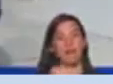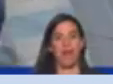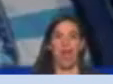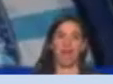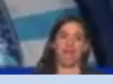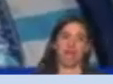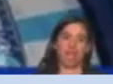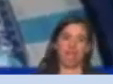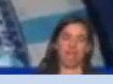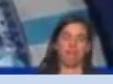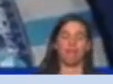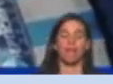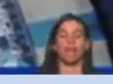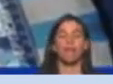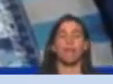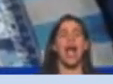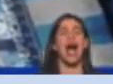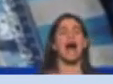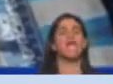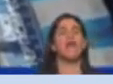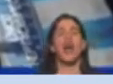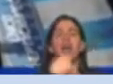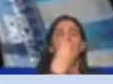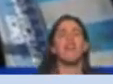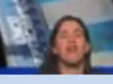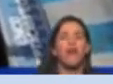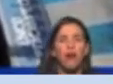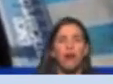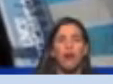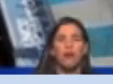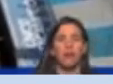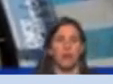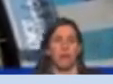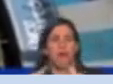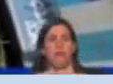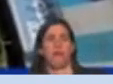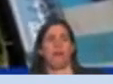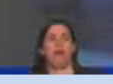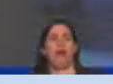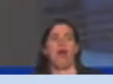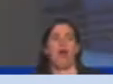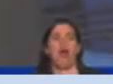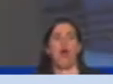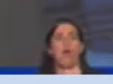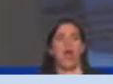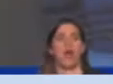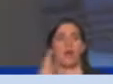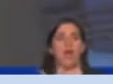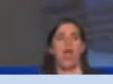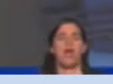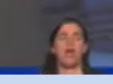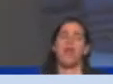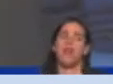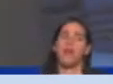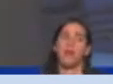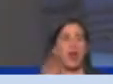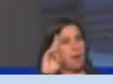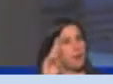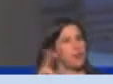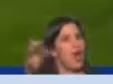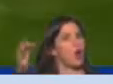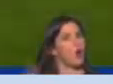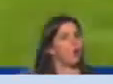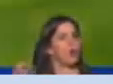¿Qué respondió la AFA? Le reclamó al gobierno de Milei que respete la decisión de la Justicia